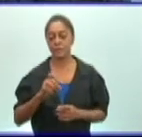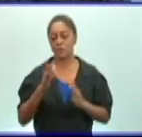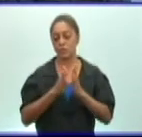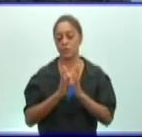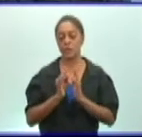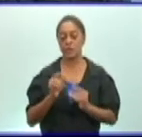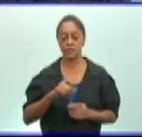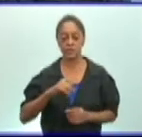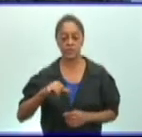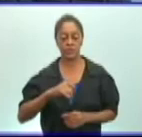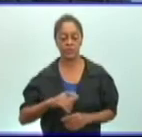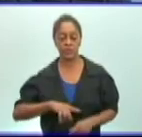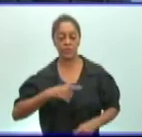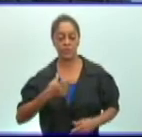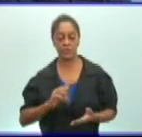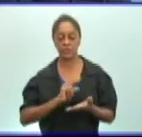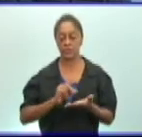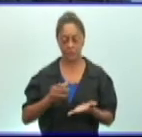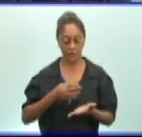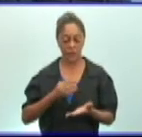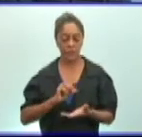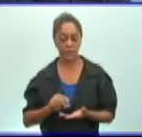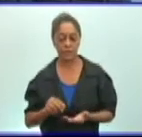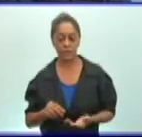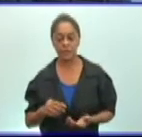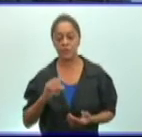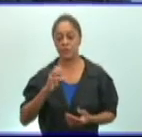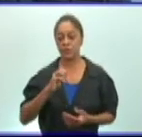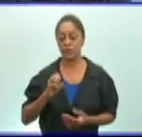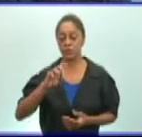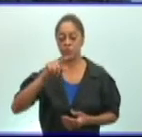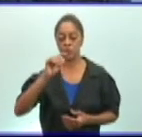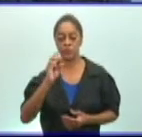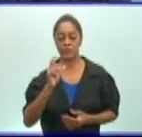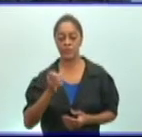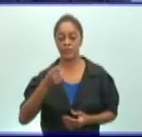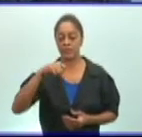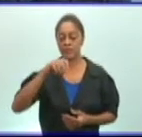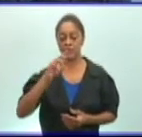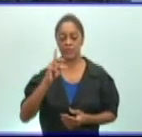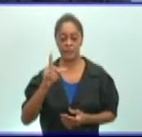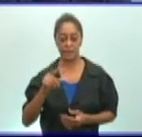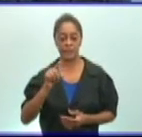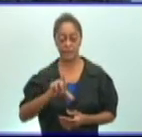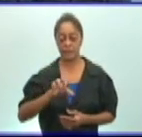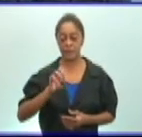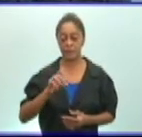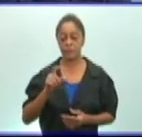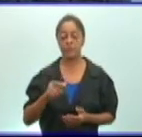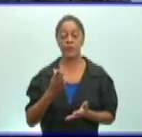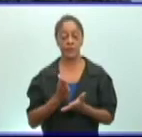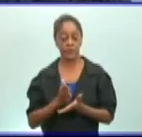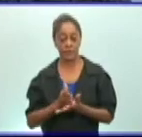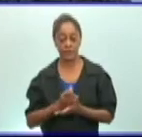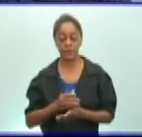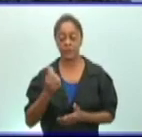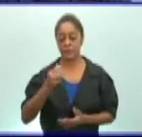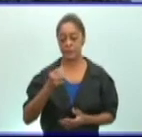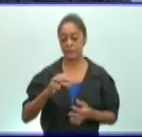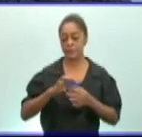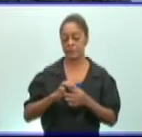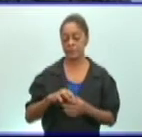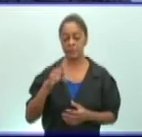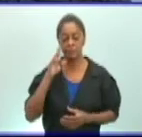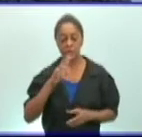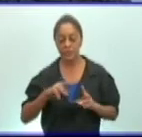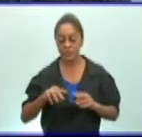también al tema artístico, a la literatura, y obras como la Odisea y la Ilíada, que esta última estudiarán ustedes en 10º grado, pues pone al descubierto